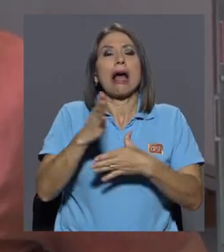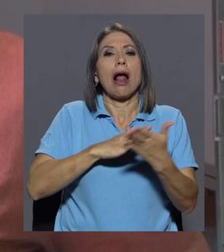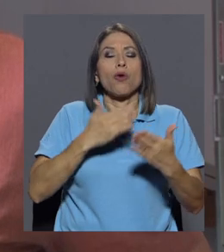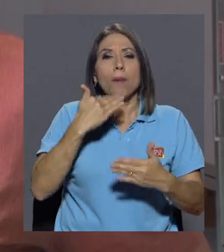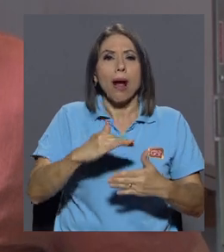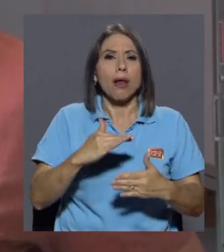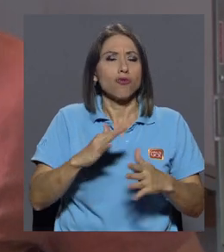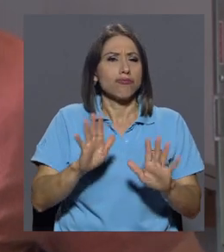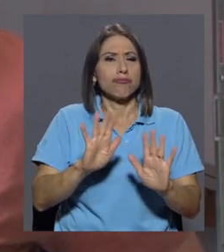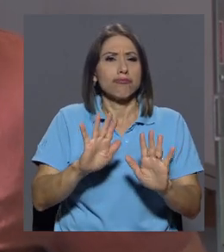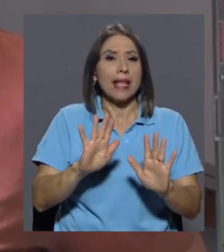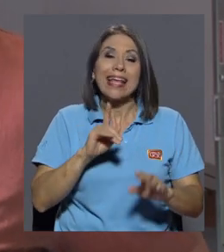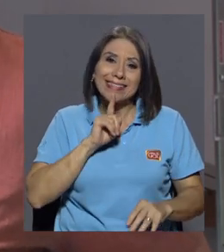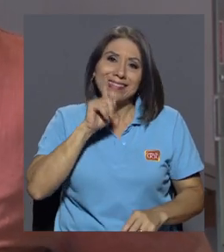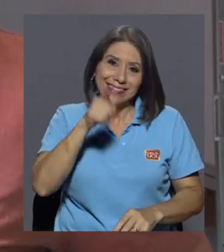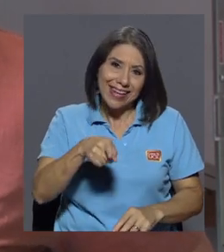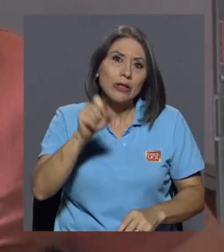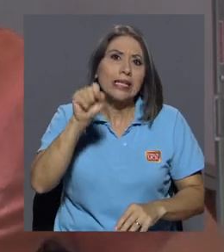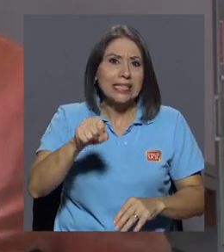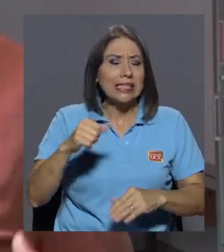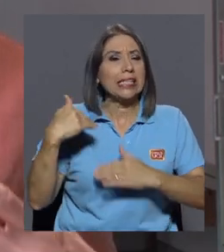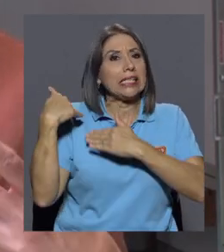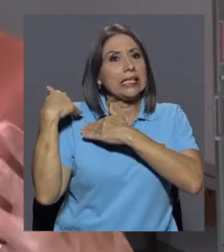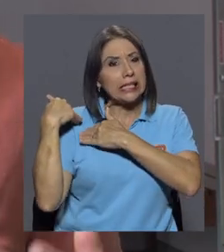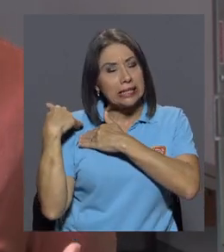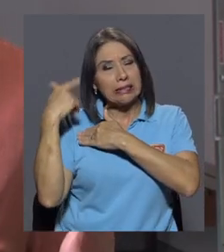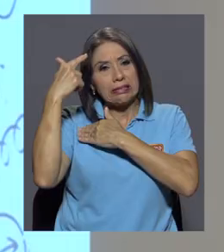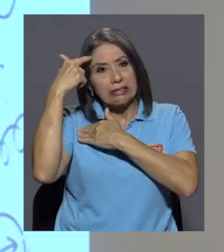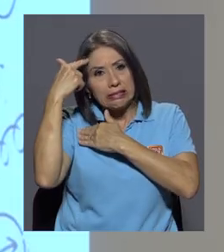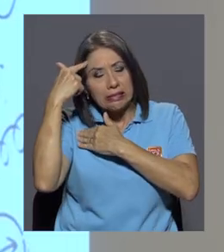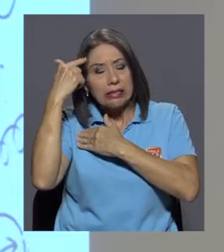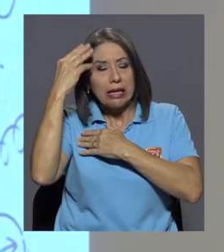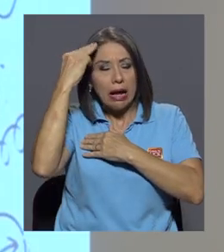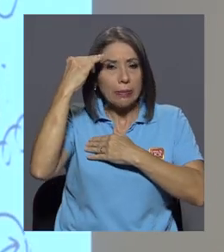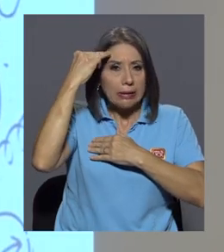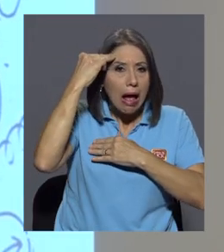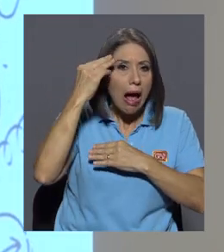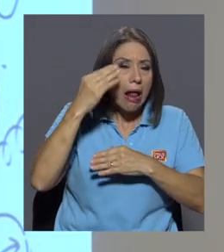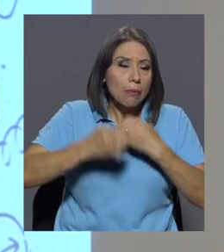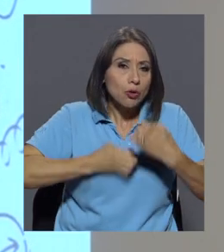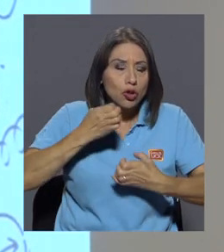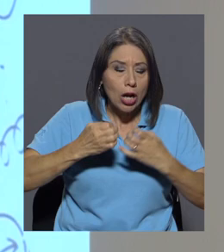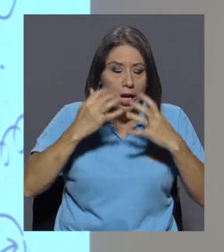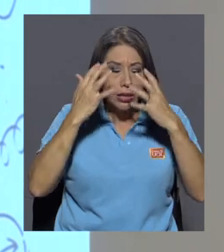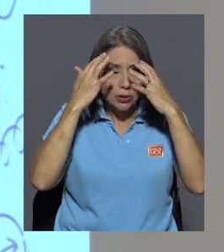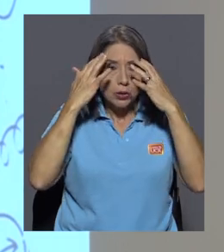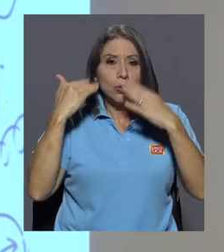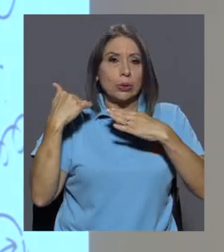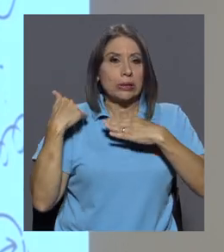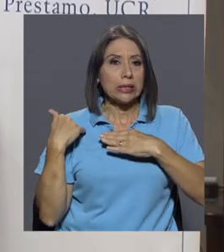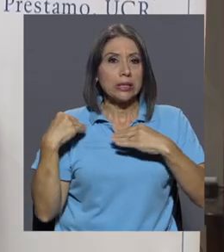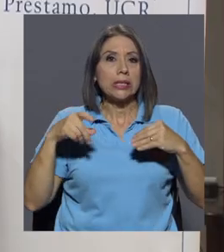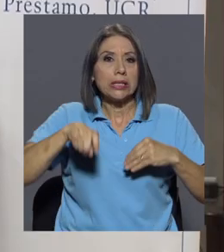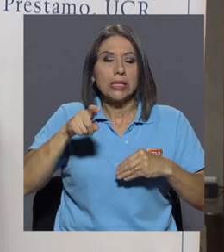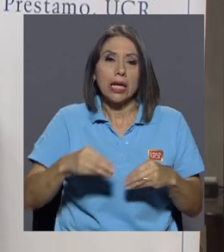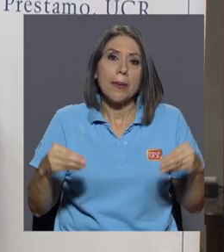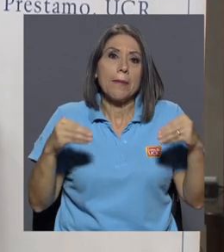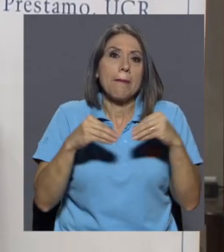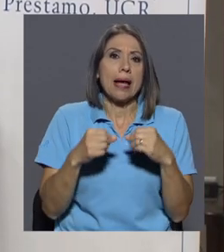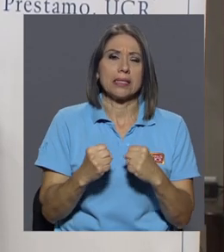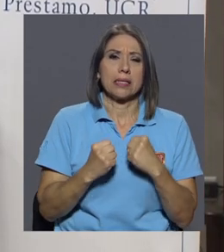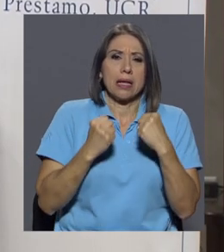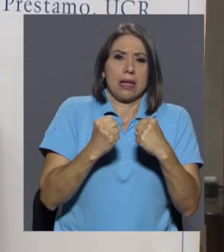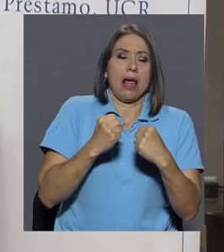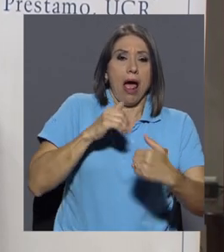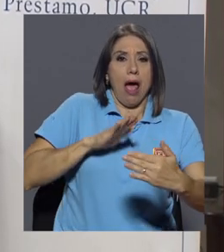acontece. Es cierto que es una sobrecarga psíquica, mental, emocional, que requiere mucho más energía ante una